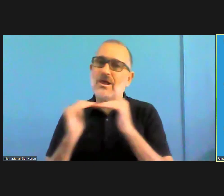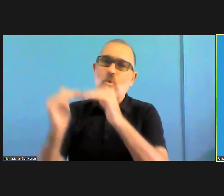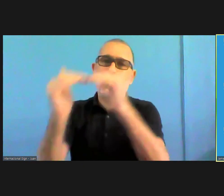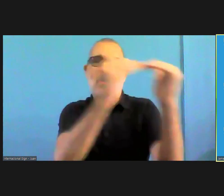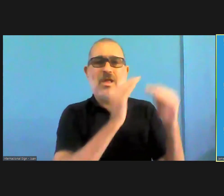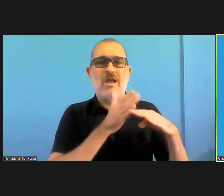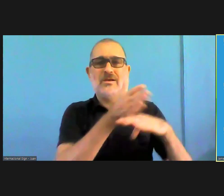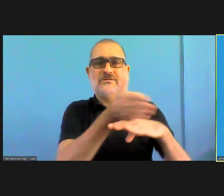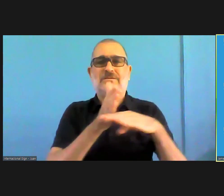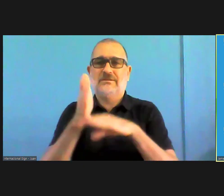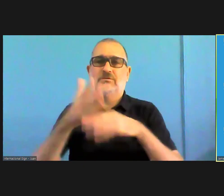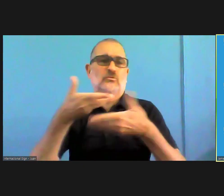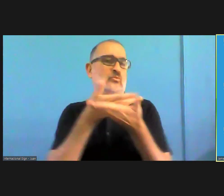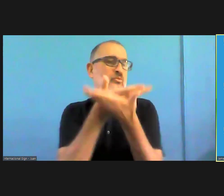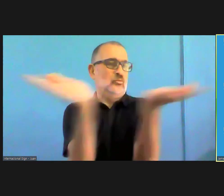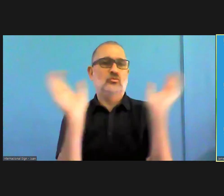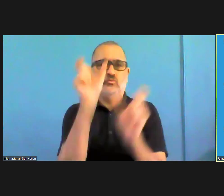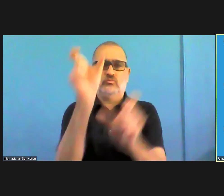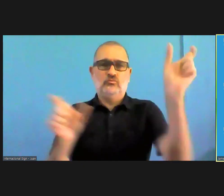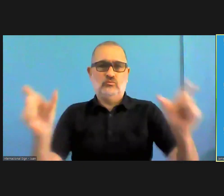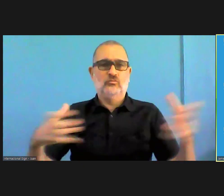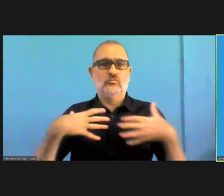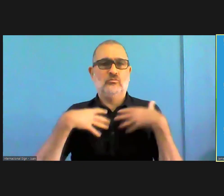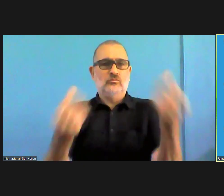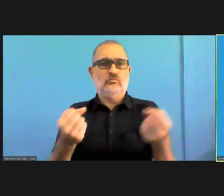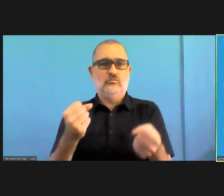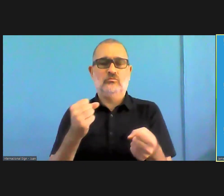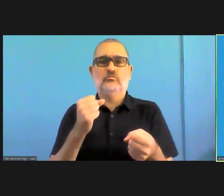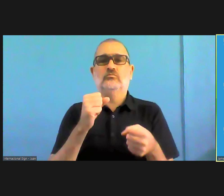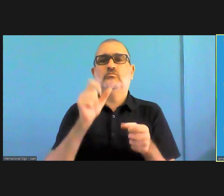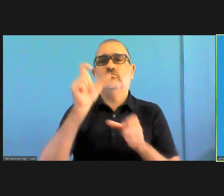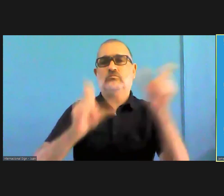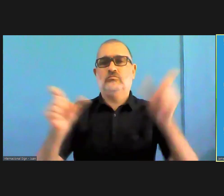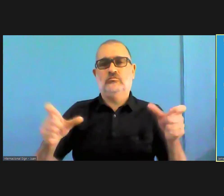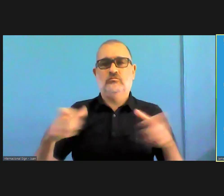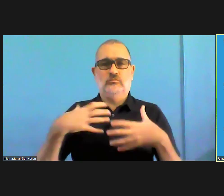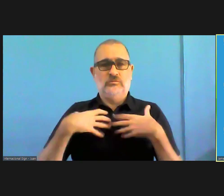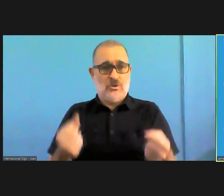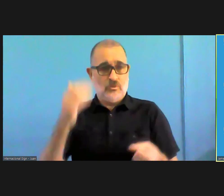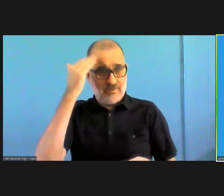son individuales, comunitarios o de la población.